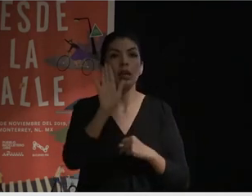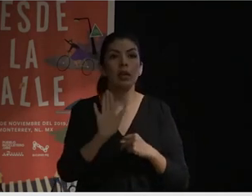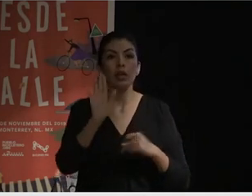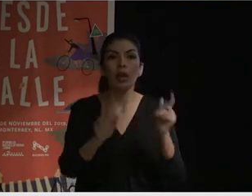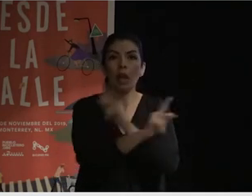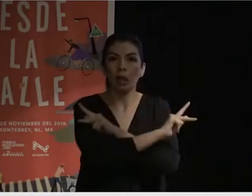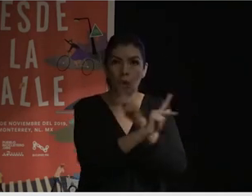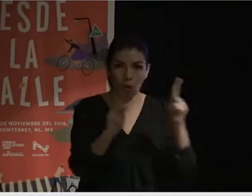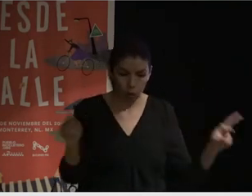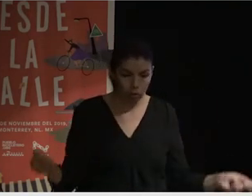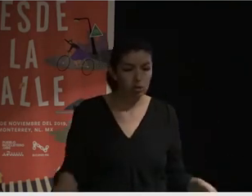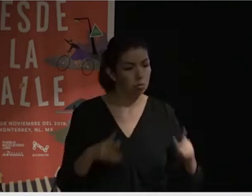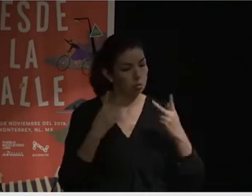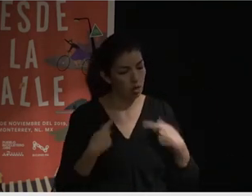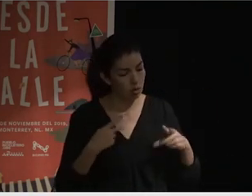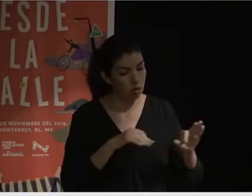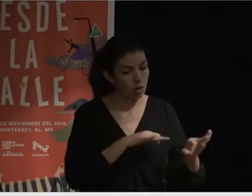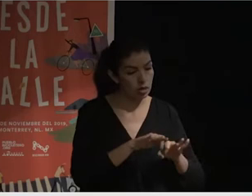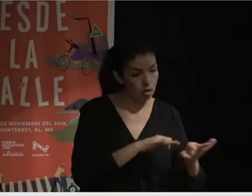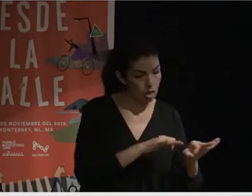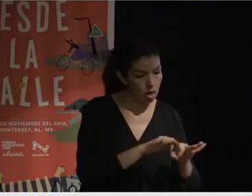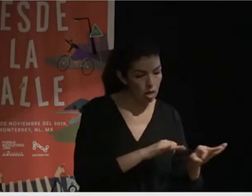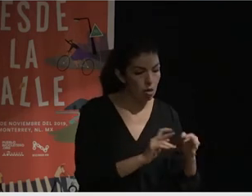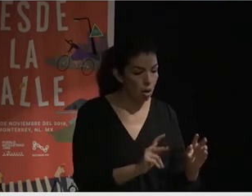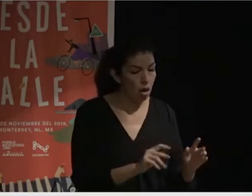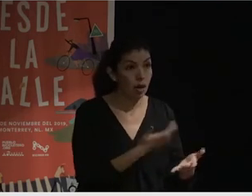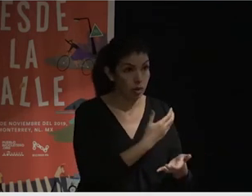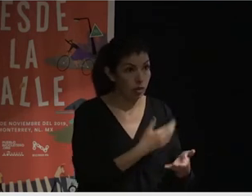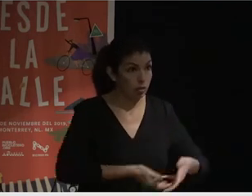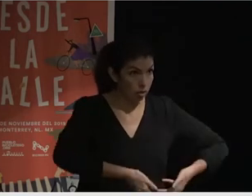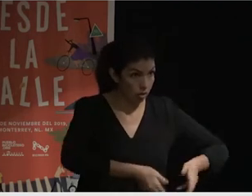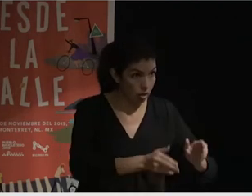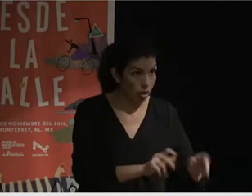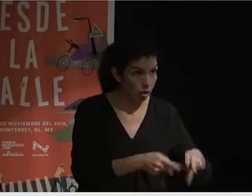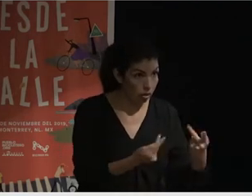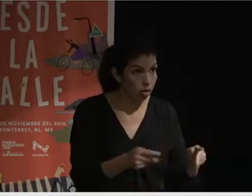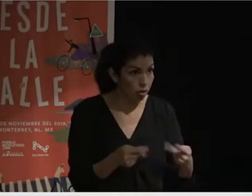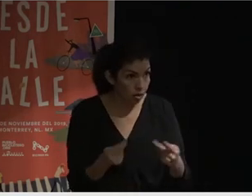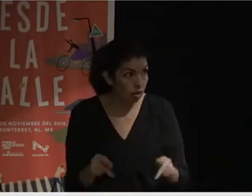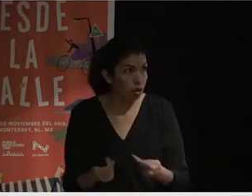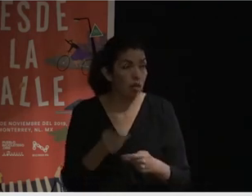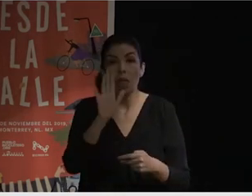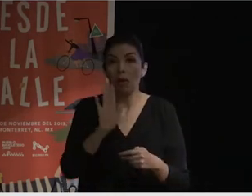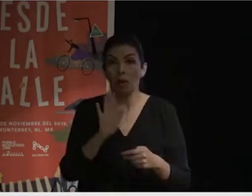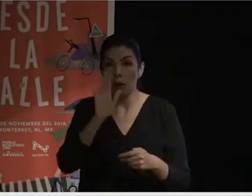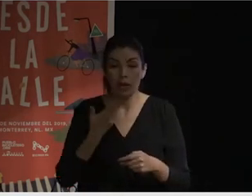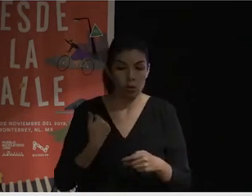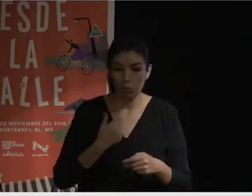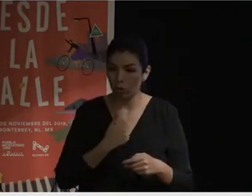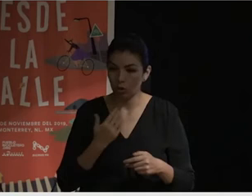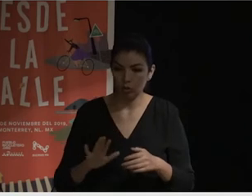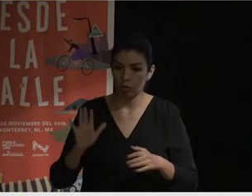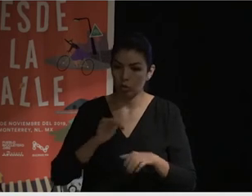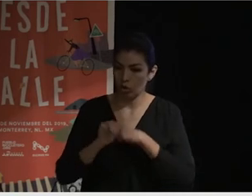o sea, hacer un gran leviatán con muchos ensamblajes, ¿no? Para hacer una gran resistencia finalmente. Para mí